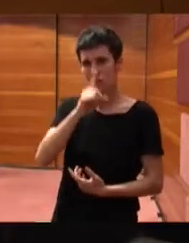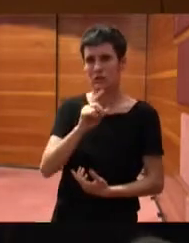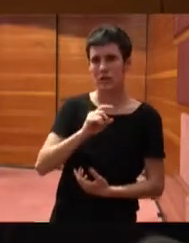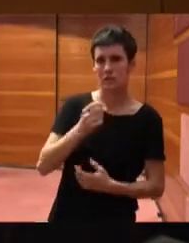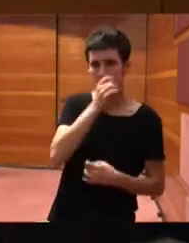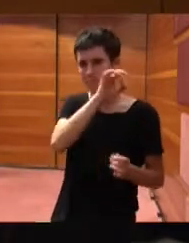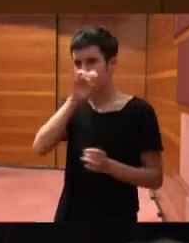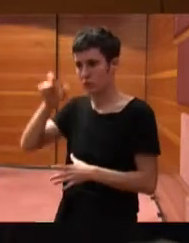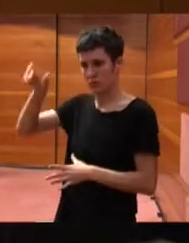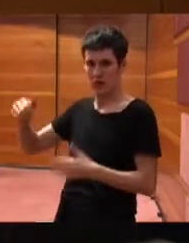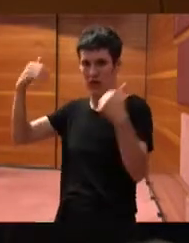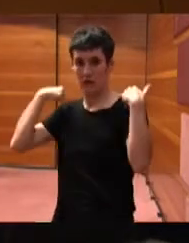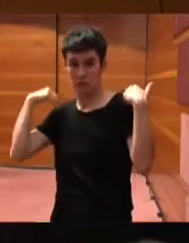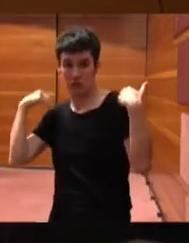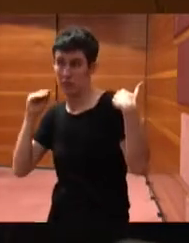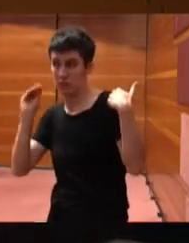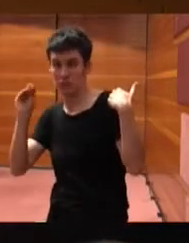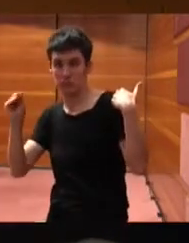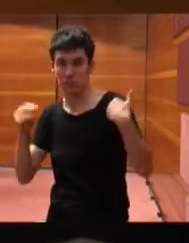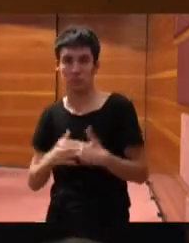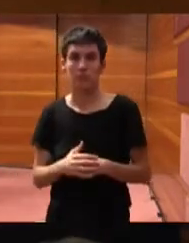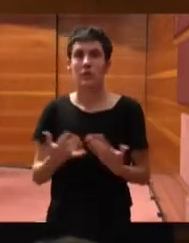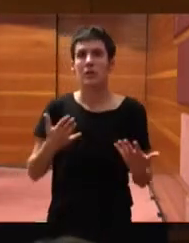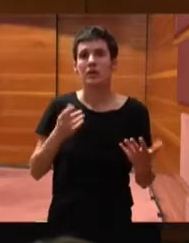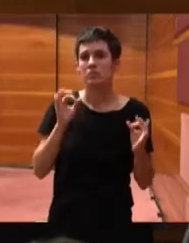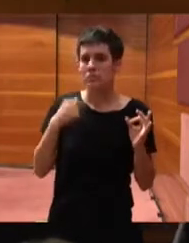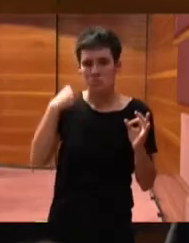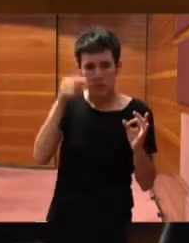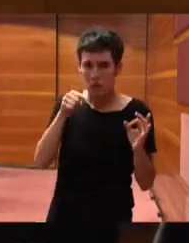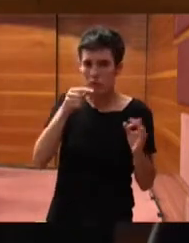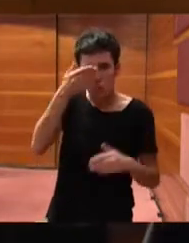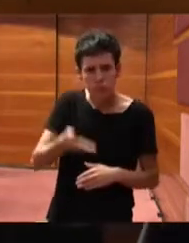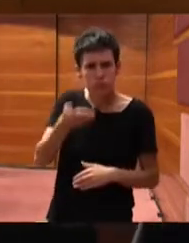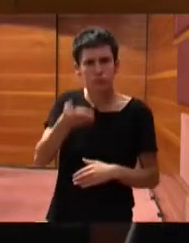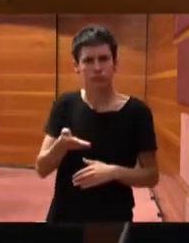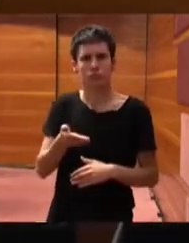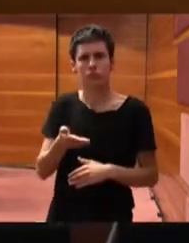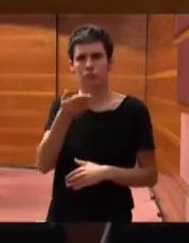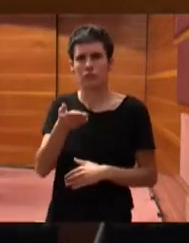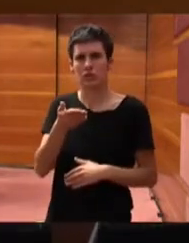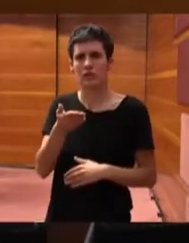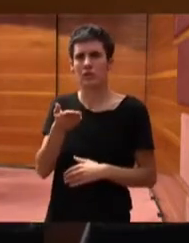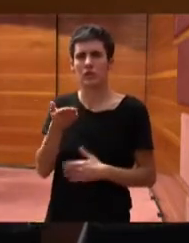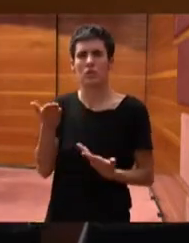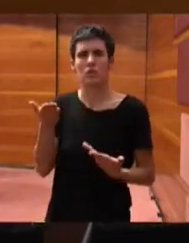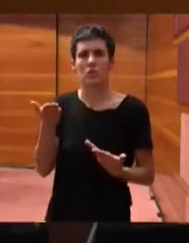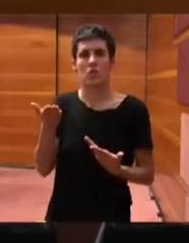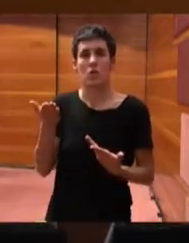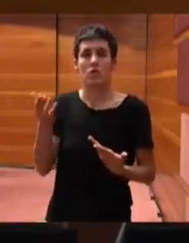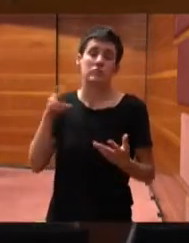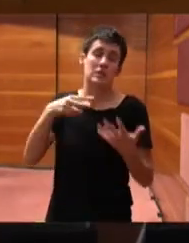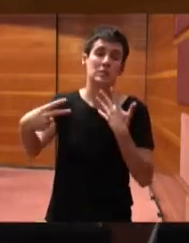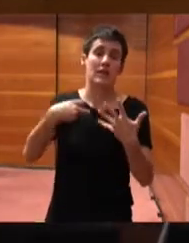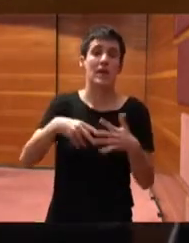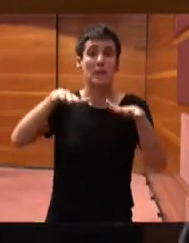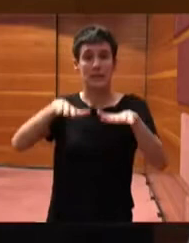para que responda, ¿no? Bueno, pues para mí esa es la clave ahora mismo de la transparencia pasiva, el que te entre por donde te